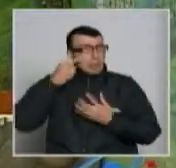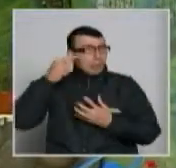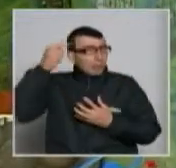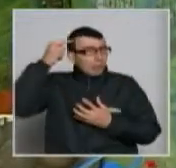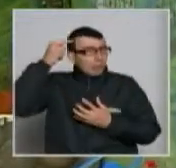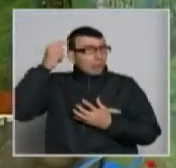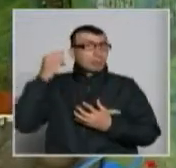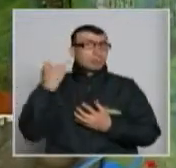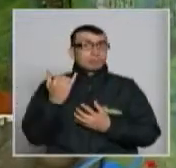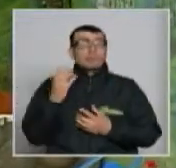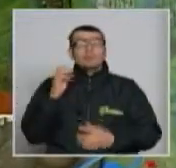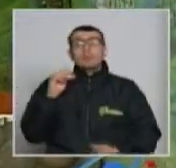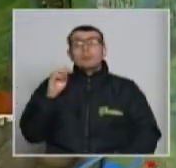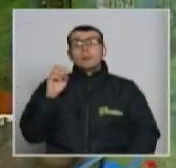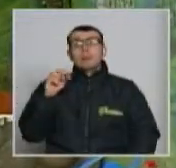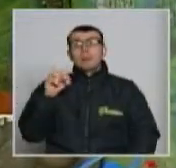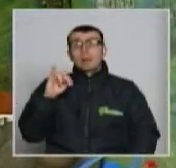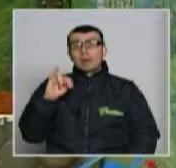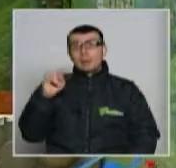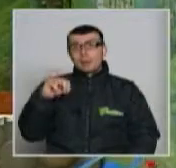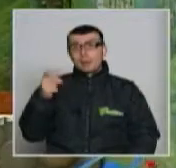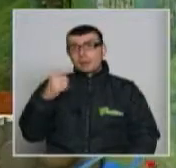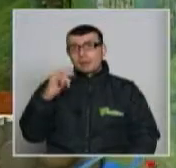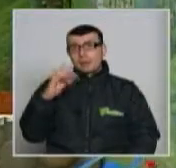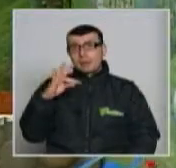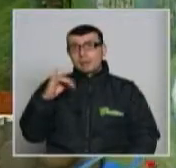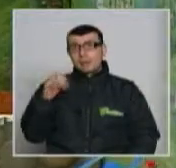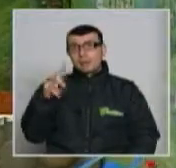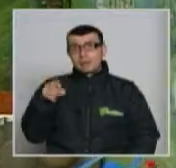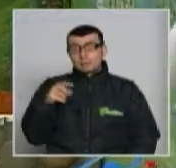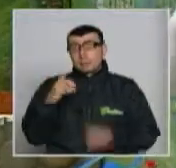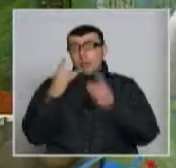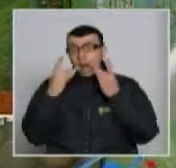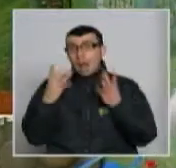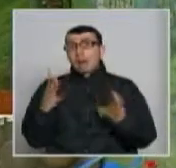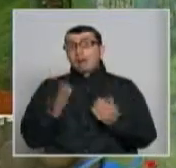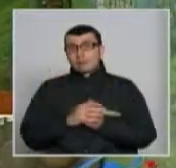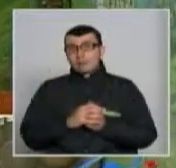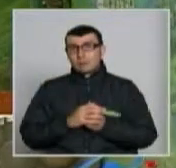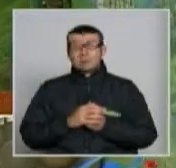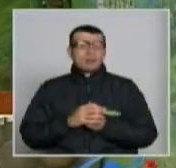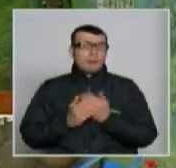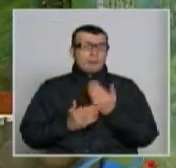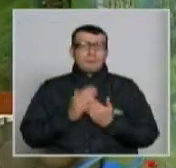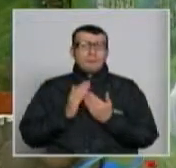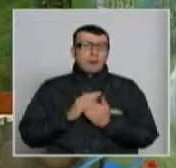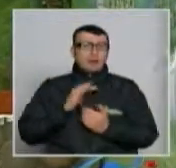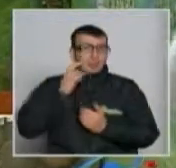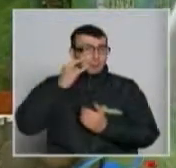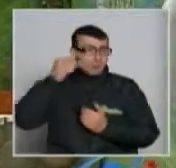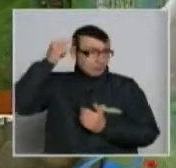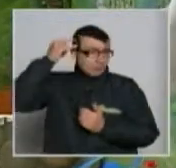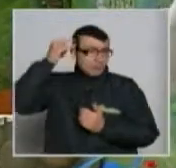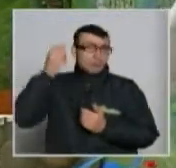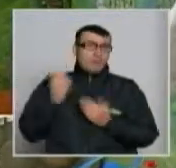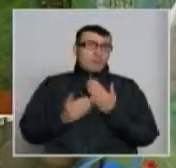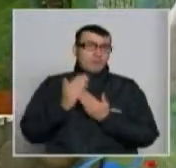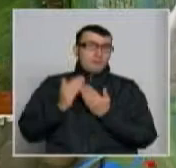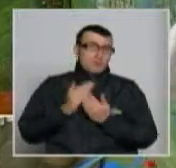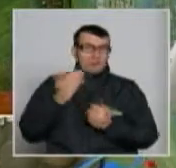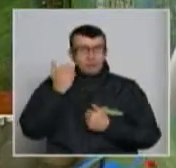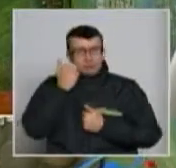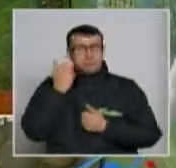procesos de meningitis y procesos infecciosos severos a nivel cerebral? Es que se pasan muy fácil. Pero como se pasan para